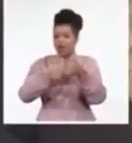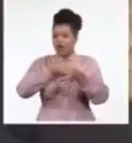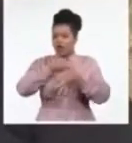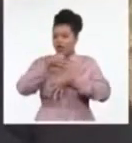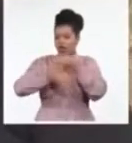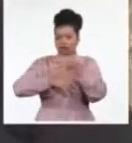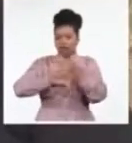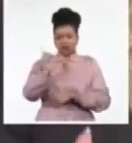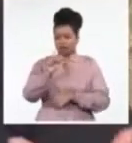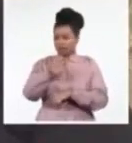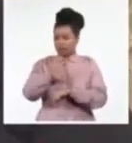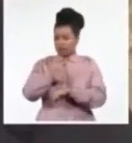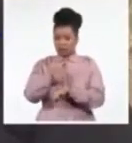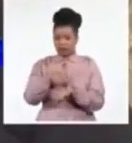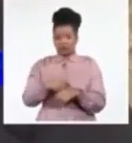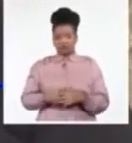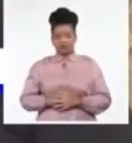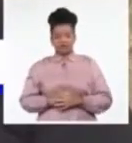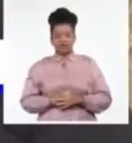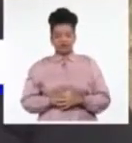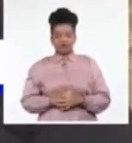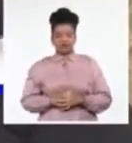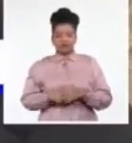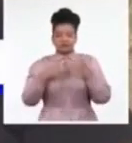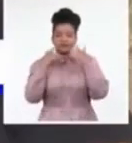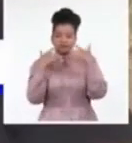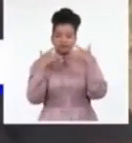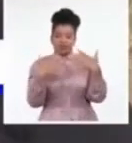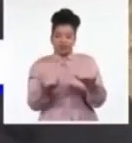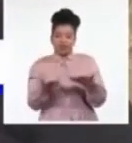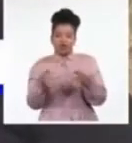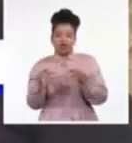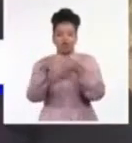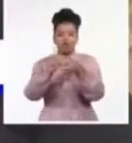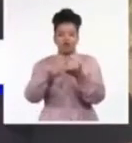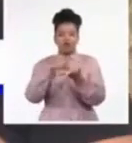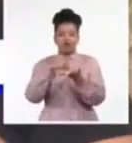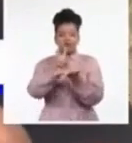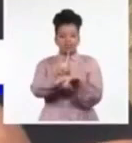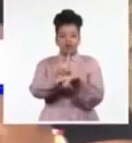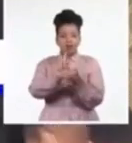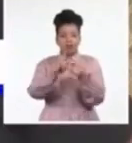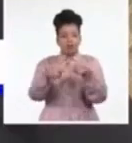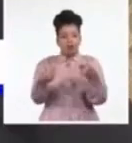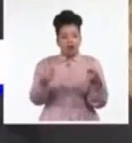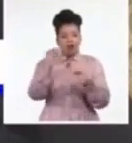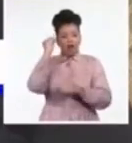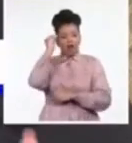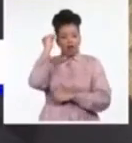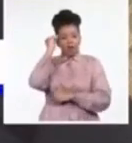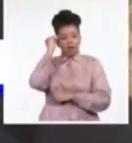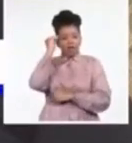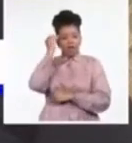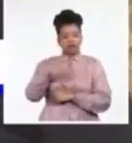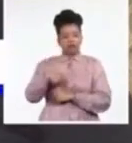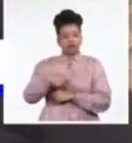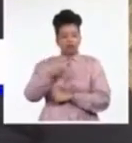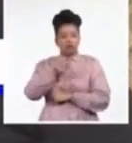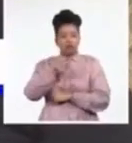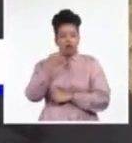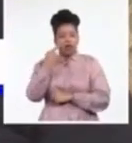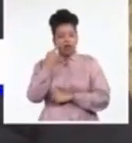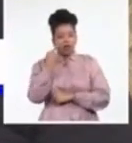ver a esta gente ahí, pero bueno, realmente yo creo que en una guerra tienen que haber buenos y malos, y esta gente son del grupo de los malos.